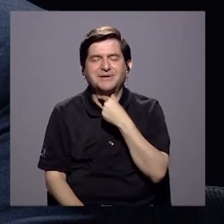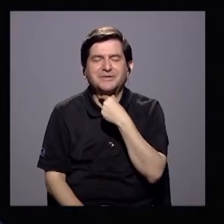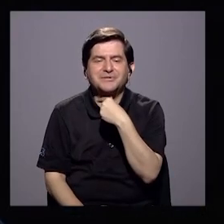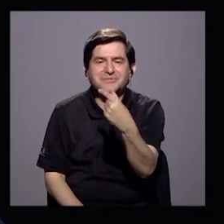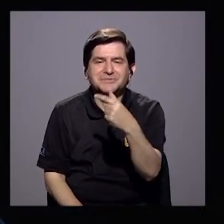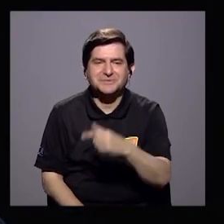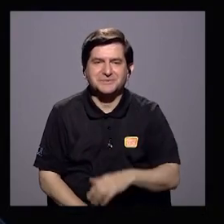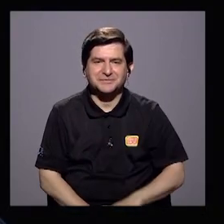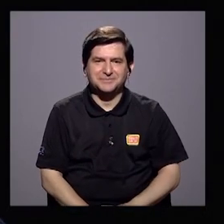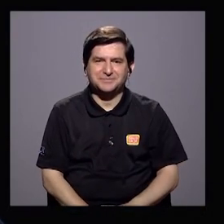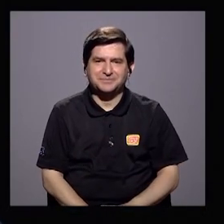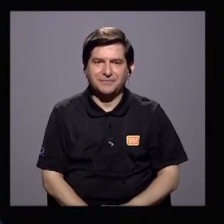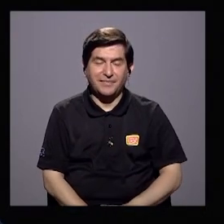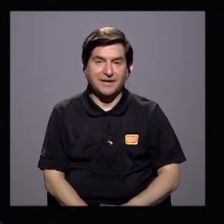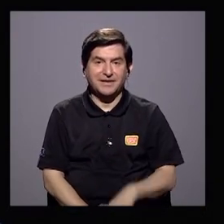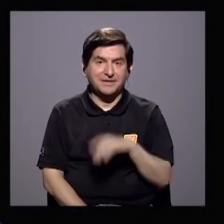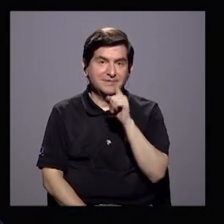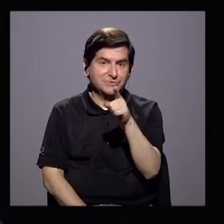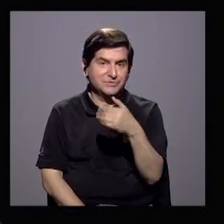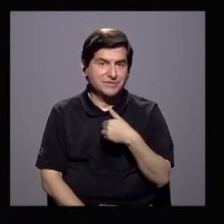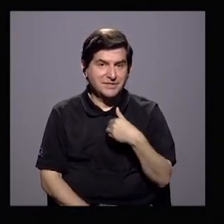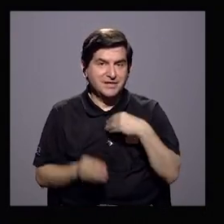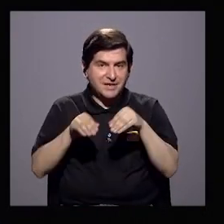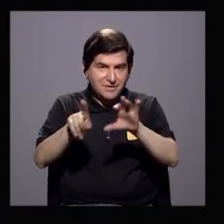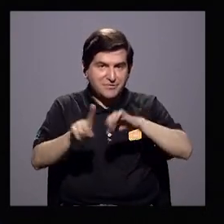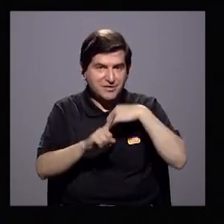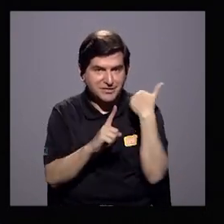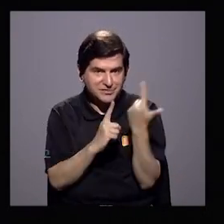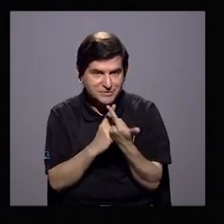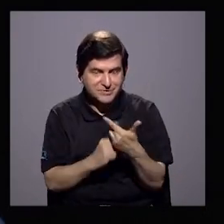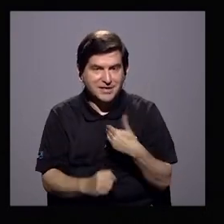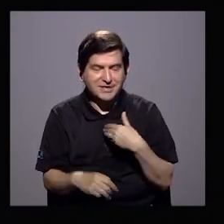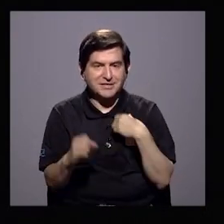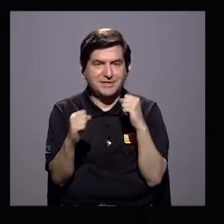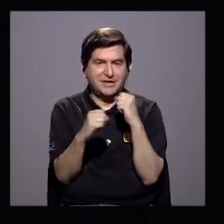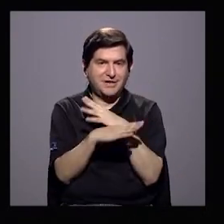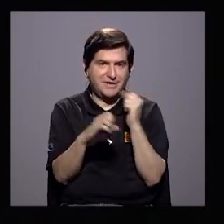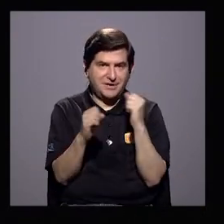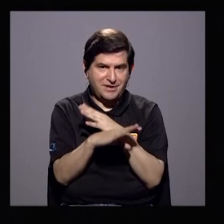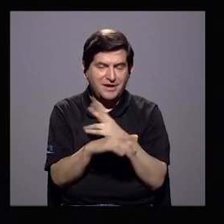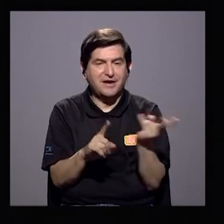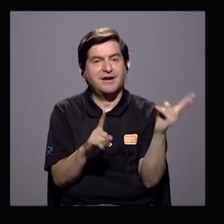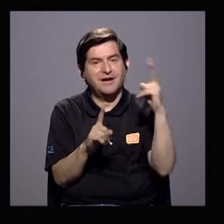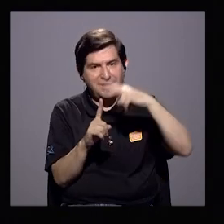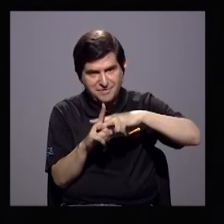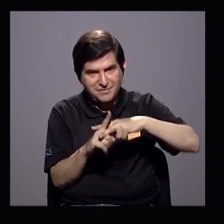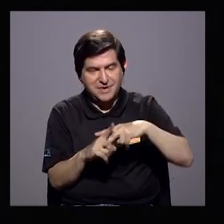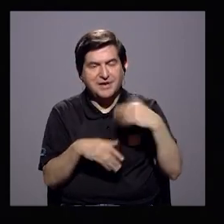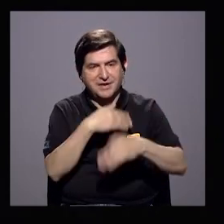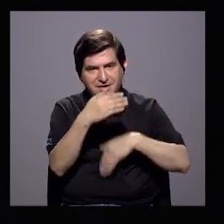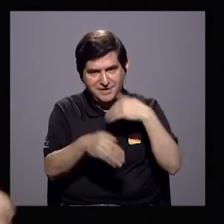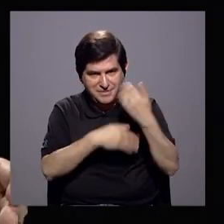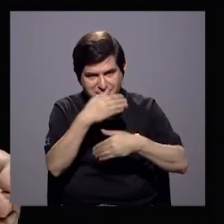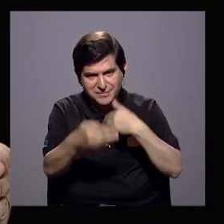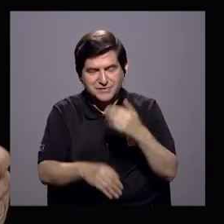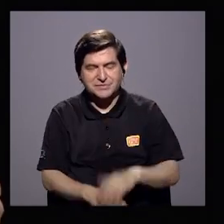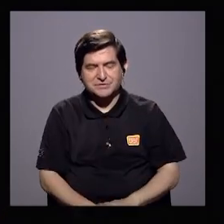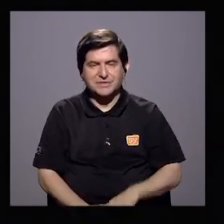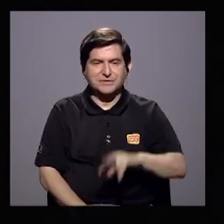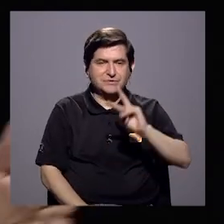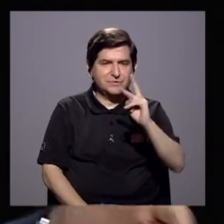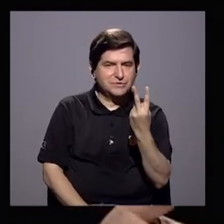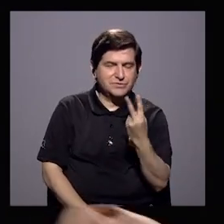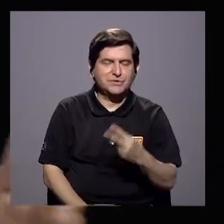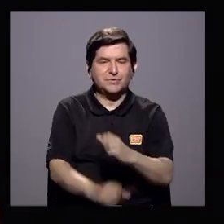placer si usted tiene sus redes sociales y si tiene correo electrónico aplique le un proceso de